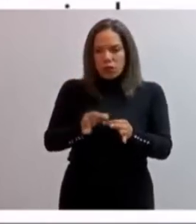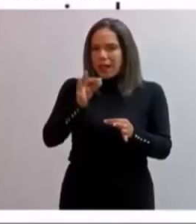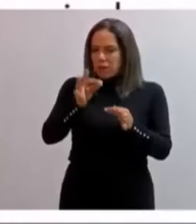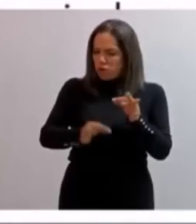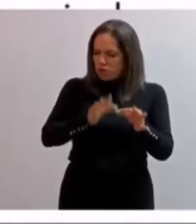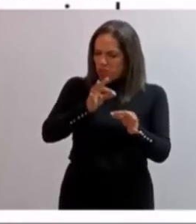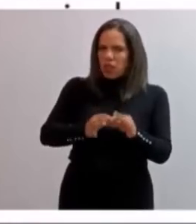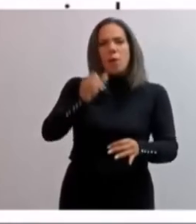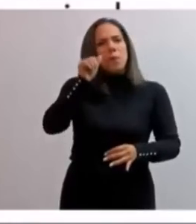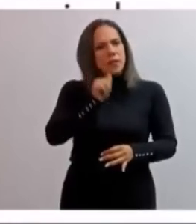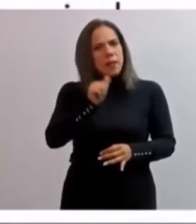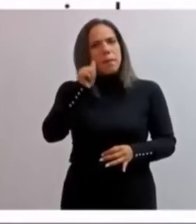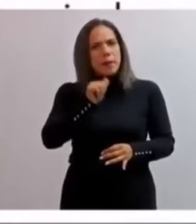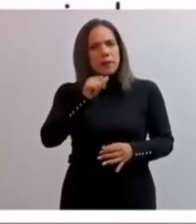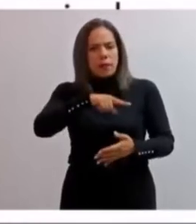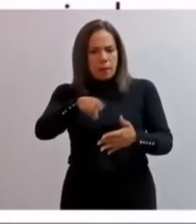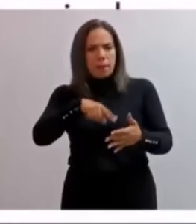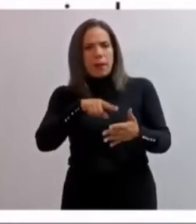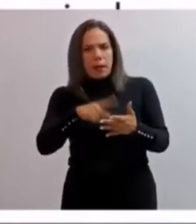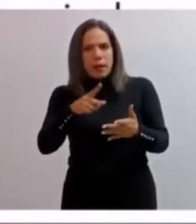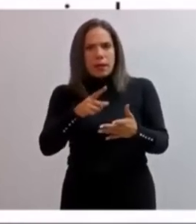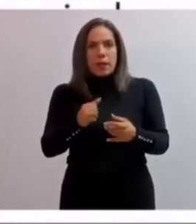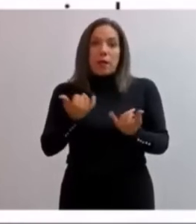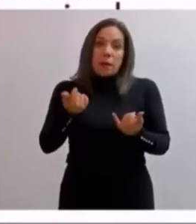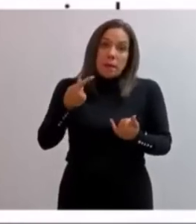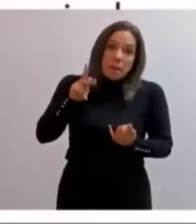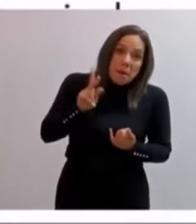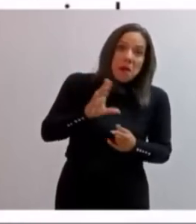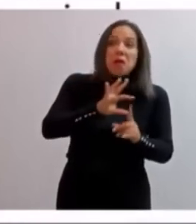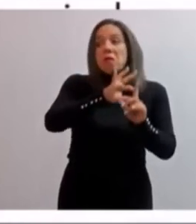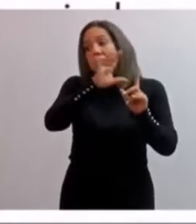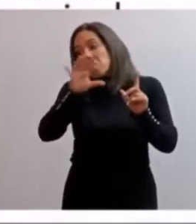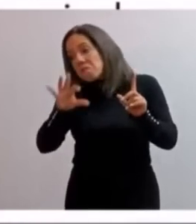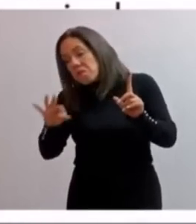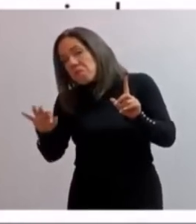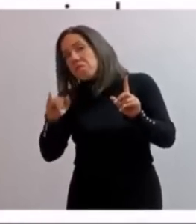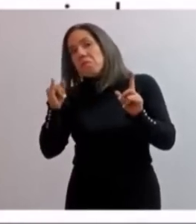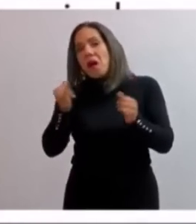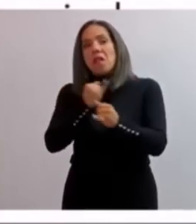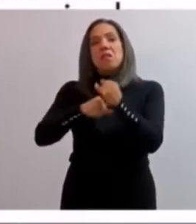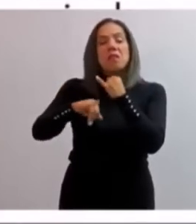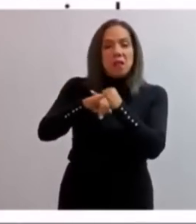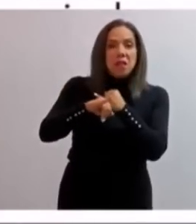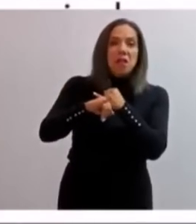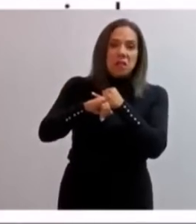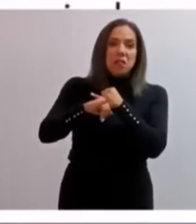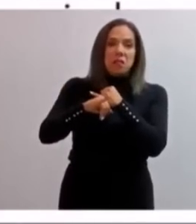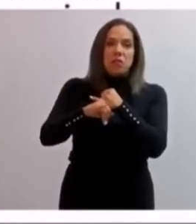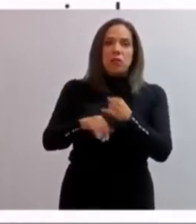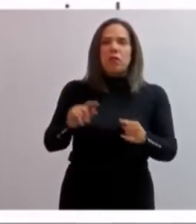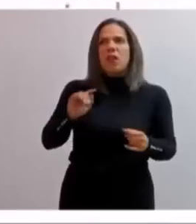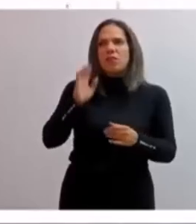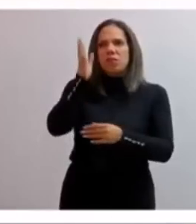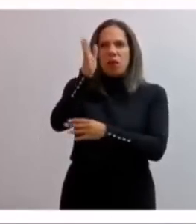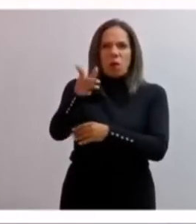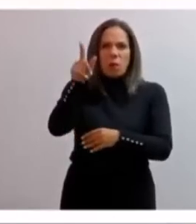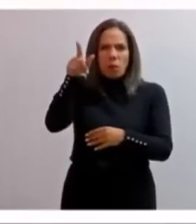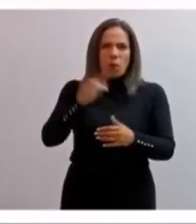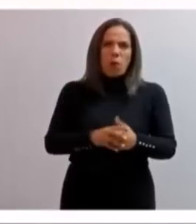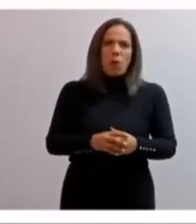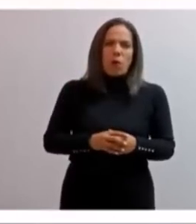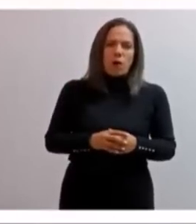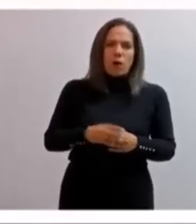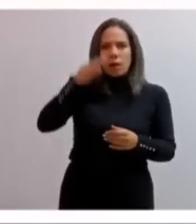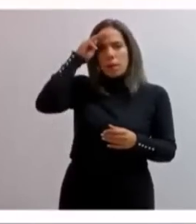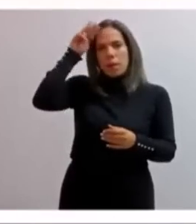podría decir entre lo internacional, nacional y lo local. O sea, el fenómeno Trump o el fenómeno de las